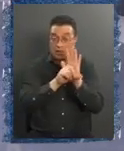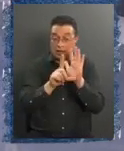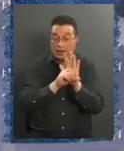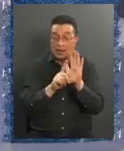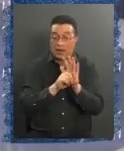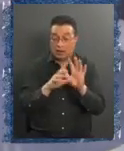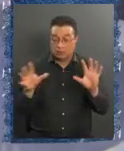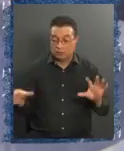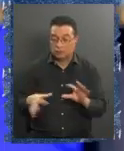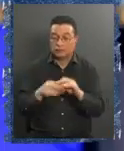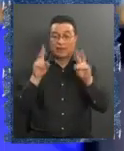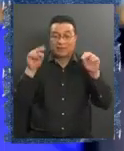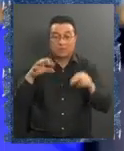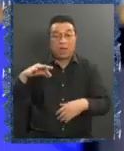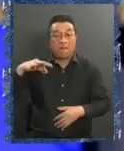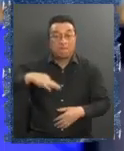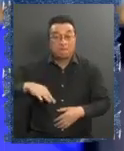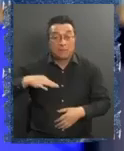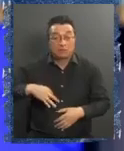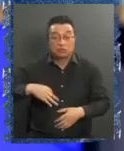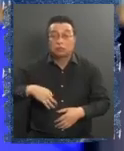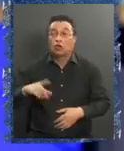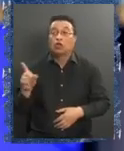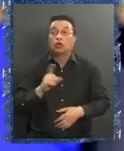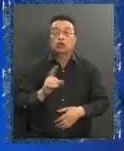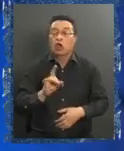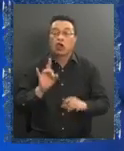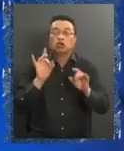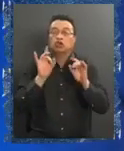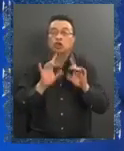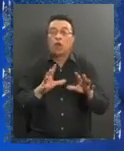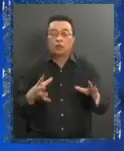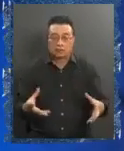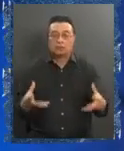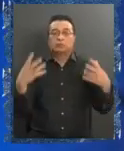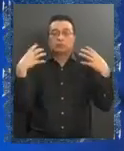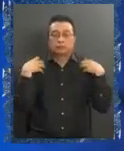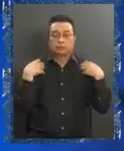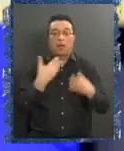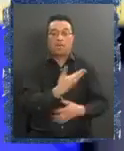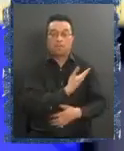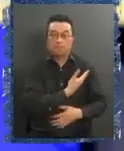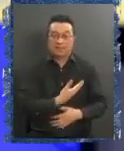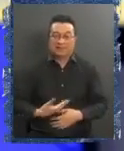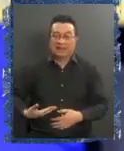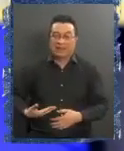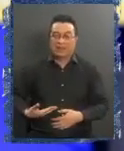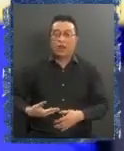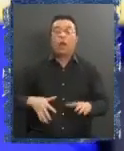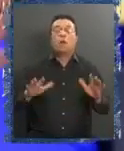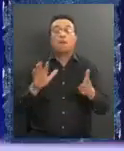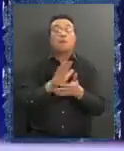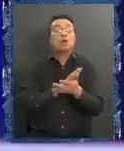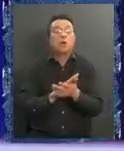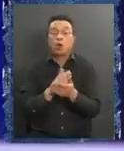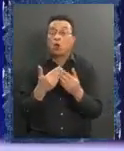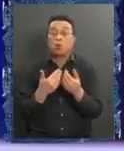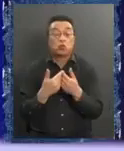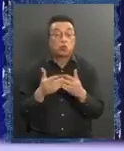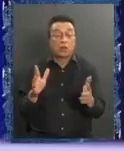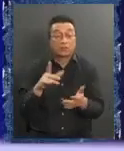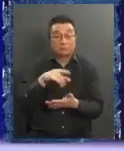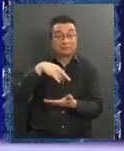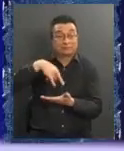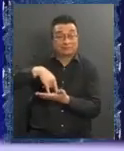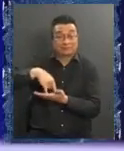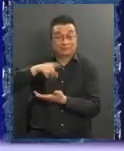con los temas previsionales ya no son de exclusiva responsabilidad del presidente. Es decir, cualquier parlamentario ahora va a